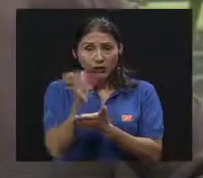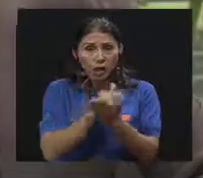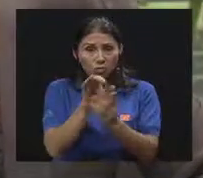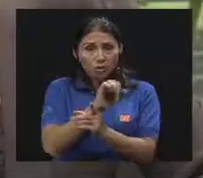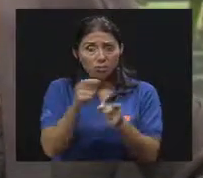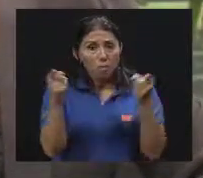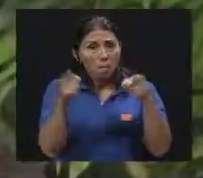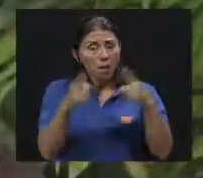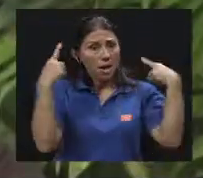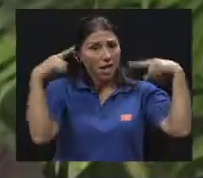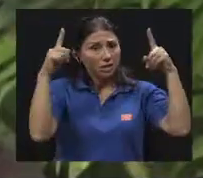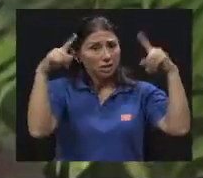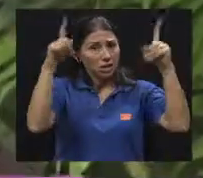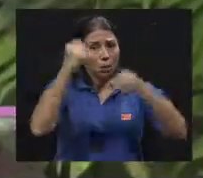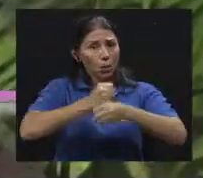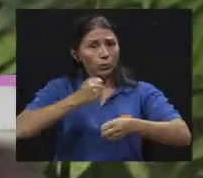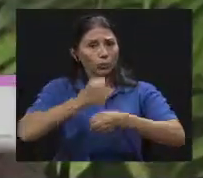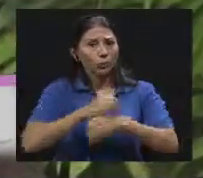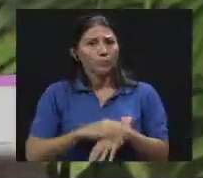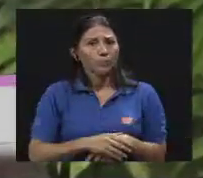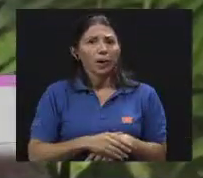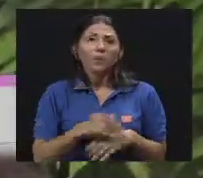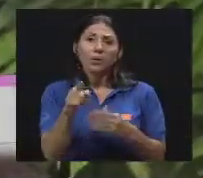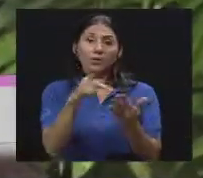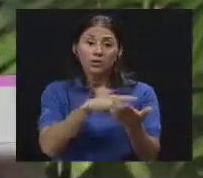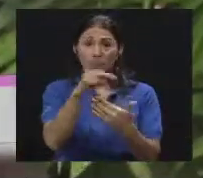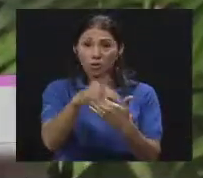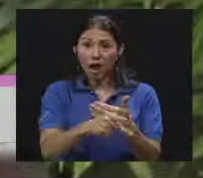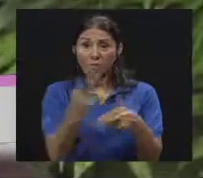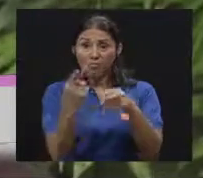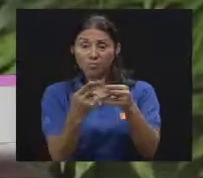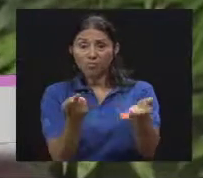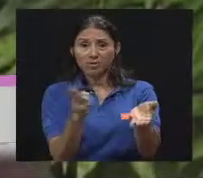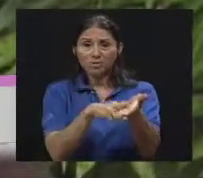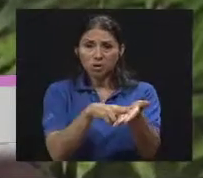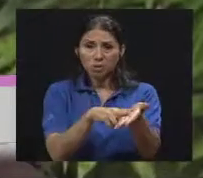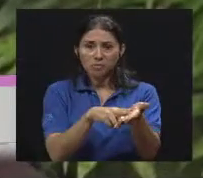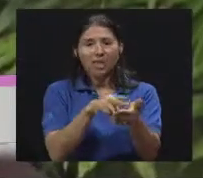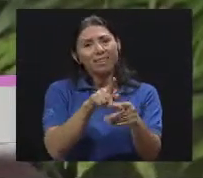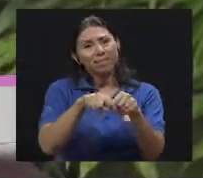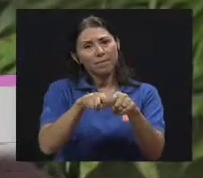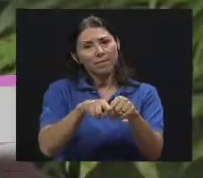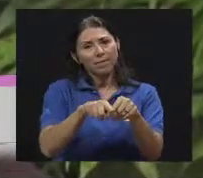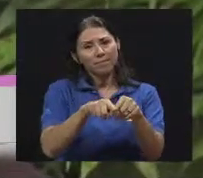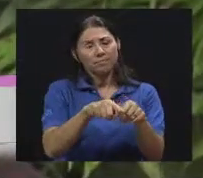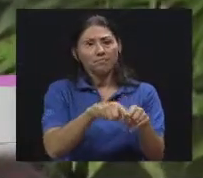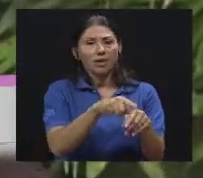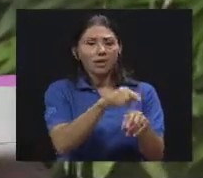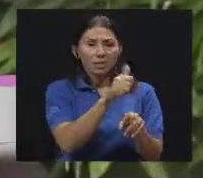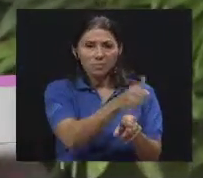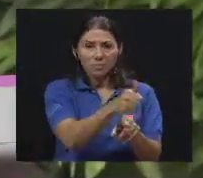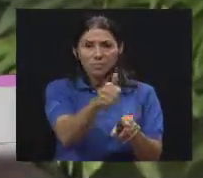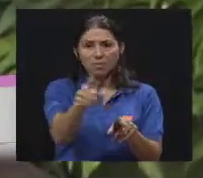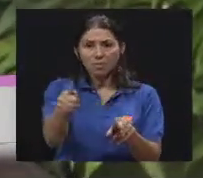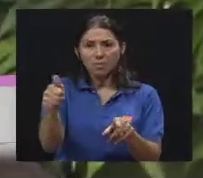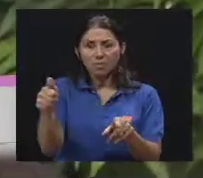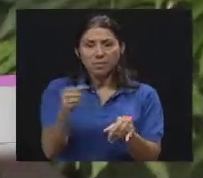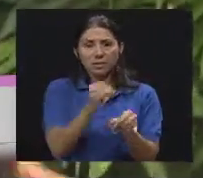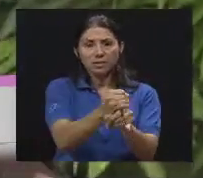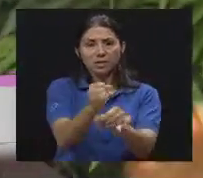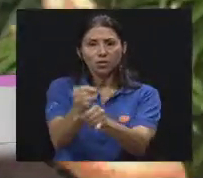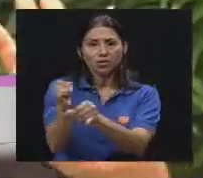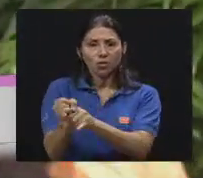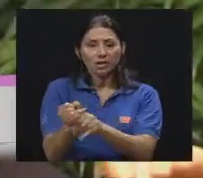exitoso? Bueno, en realidad la inscripción a estos programas lo tiene establecido cada una de las instituciones, ¿verdad? Tanto a